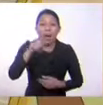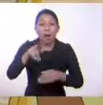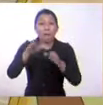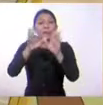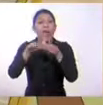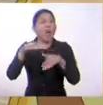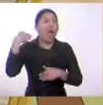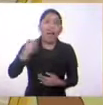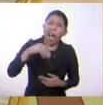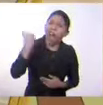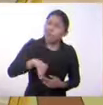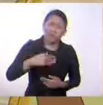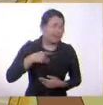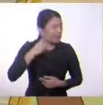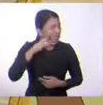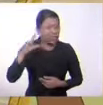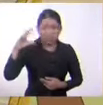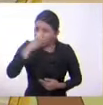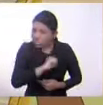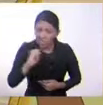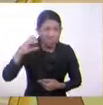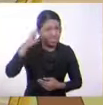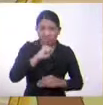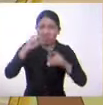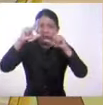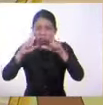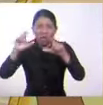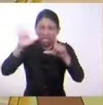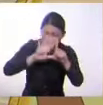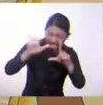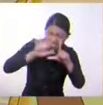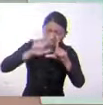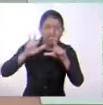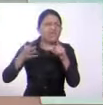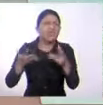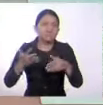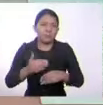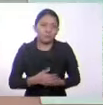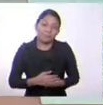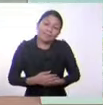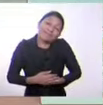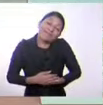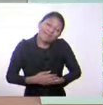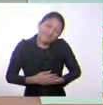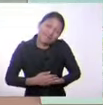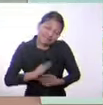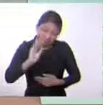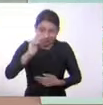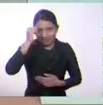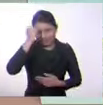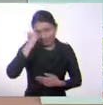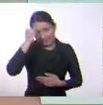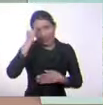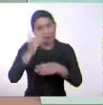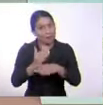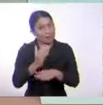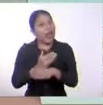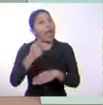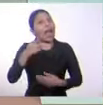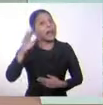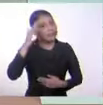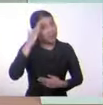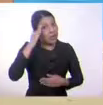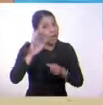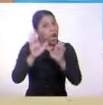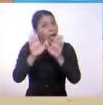mariposas son muy rápidas para mi rastreador. Bueno, ya vas aprendiendo un poco más de ellas.